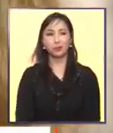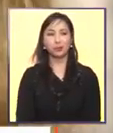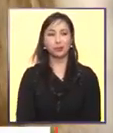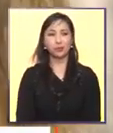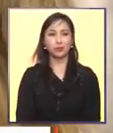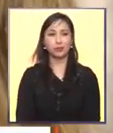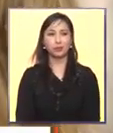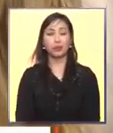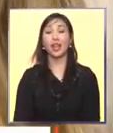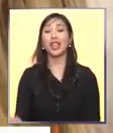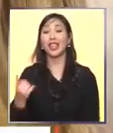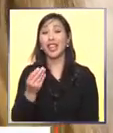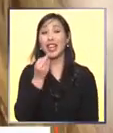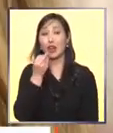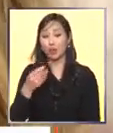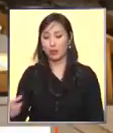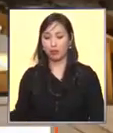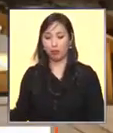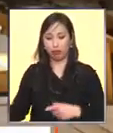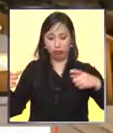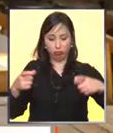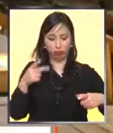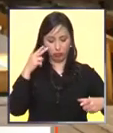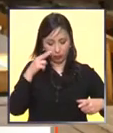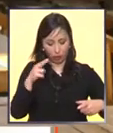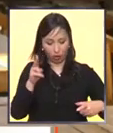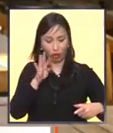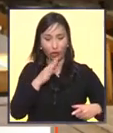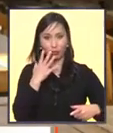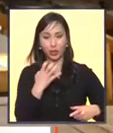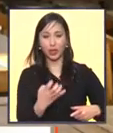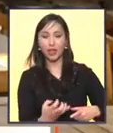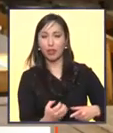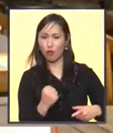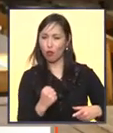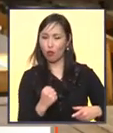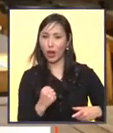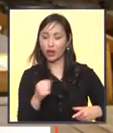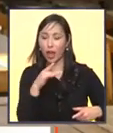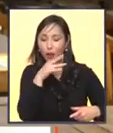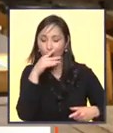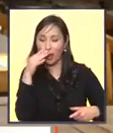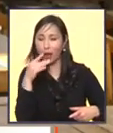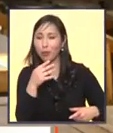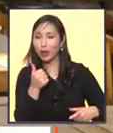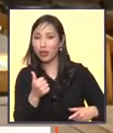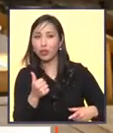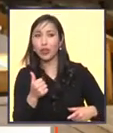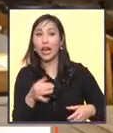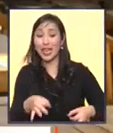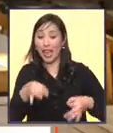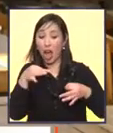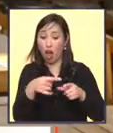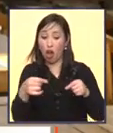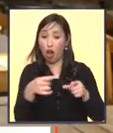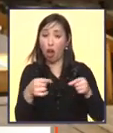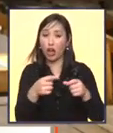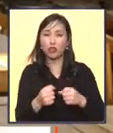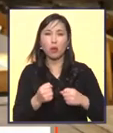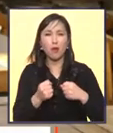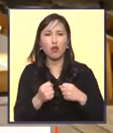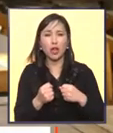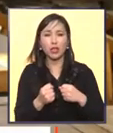En general, toda la comida que llega a la mesa se ve muy atractiva, aromática, los colores de las verduras son fuertes. Las hojas de las hortalizas son más gruesas,